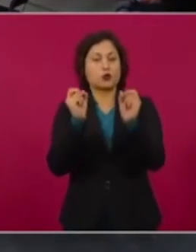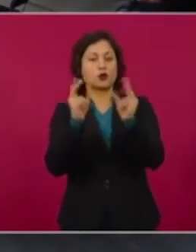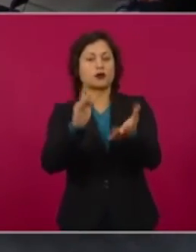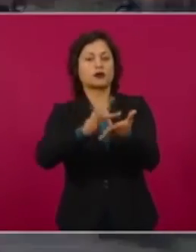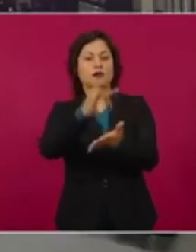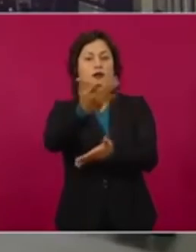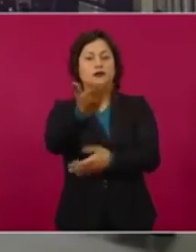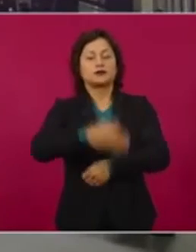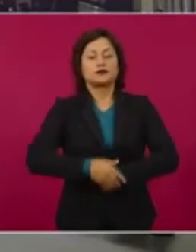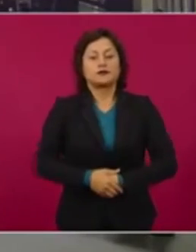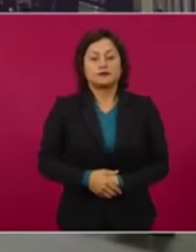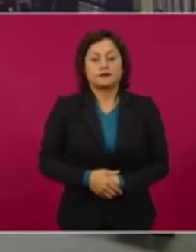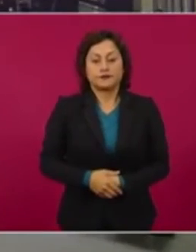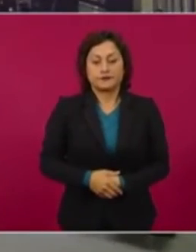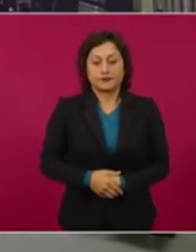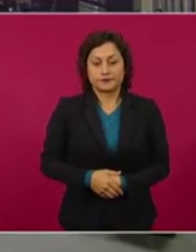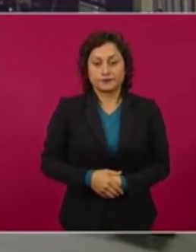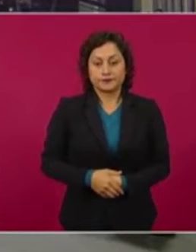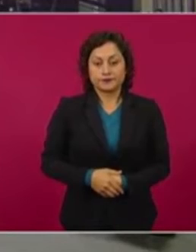ver.